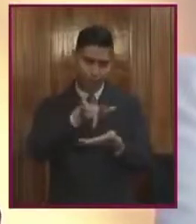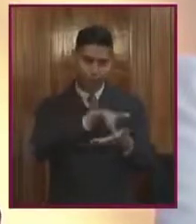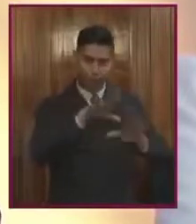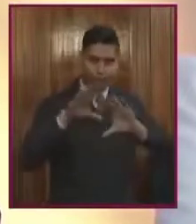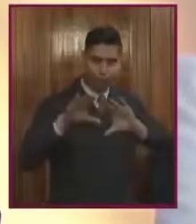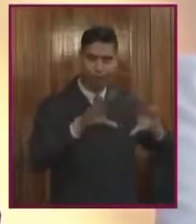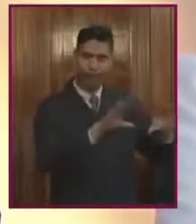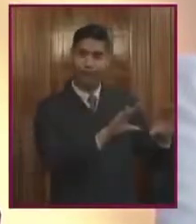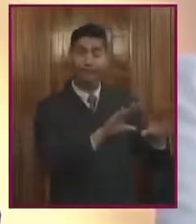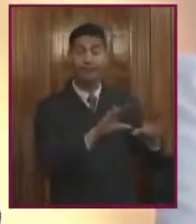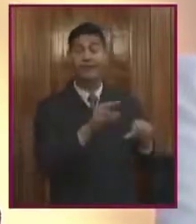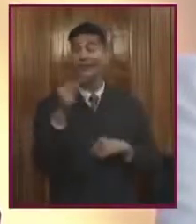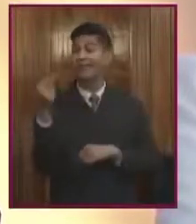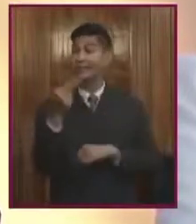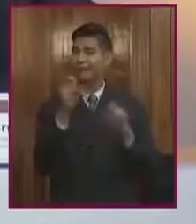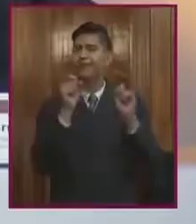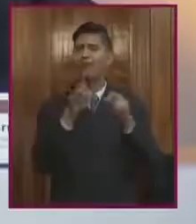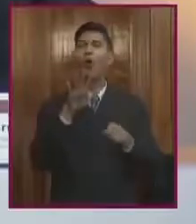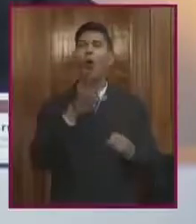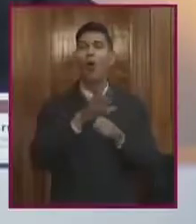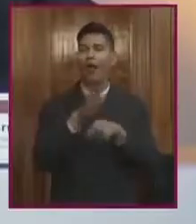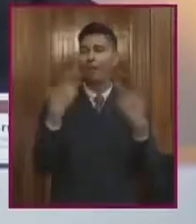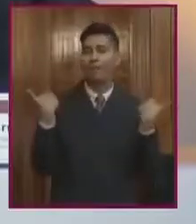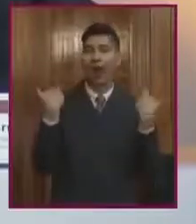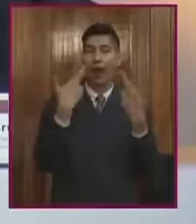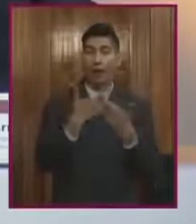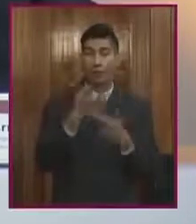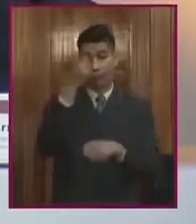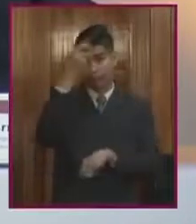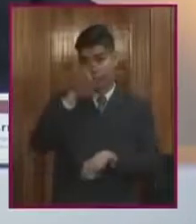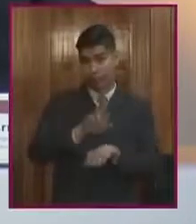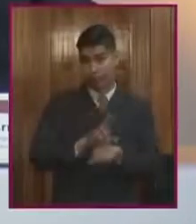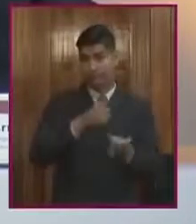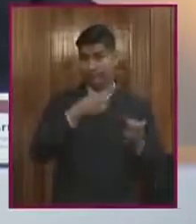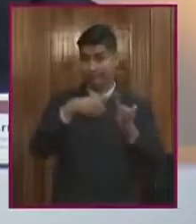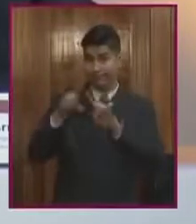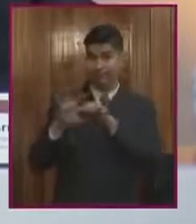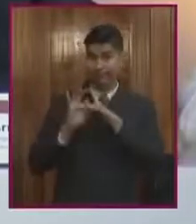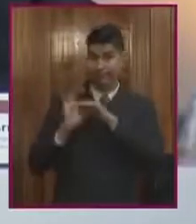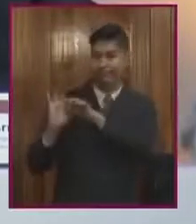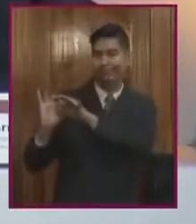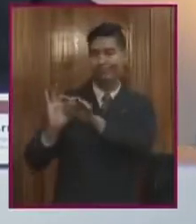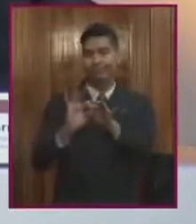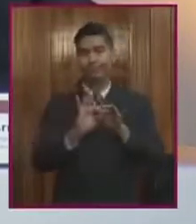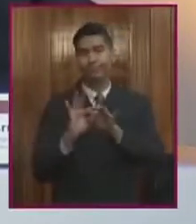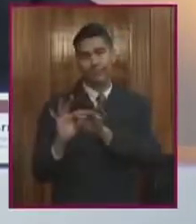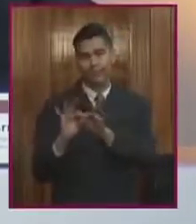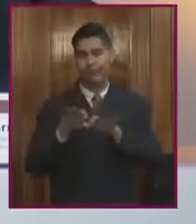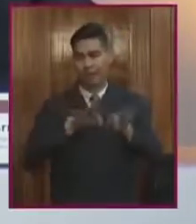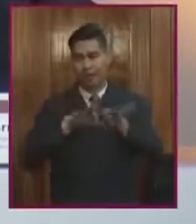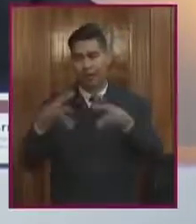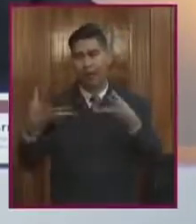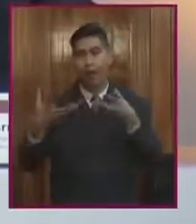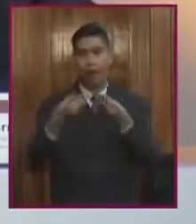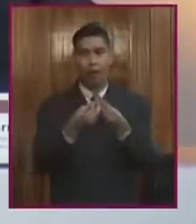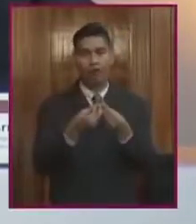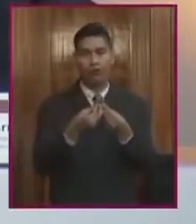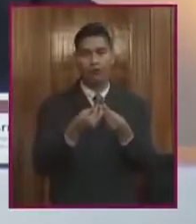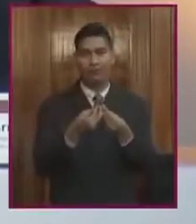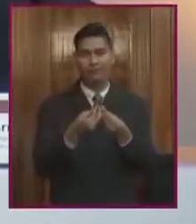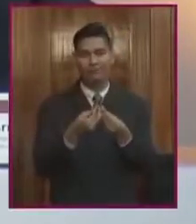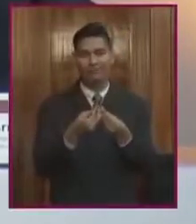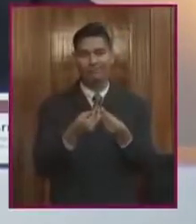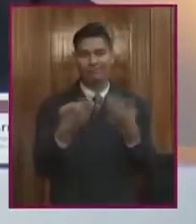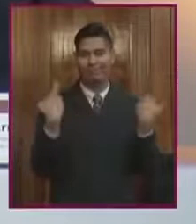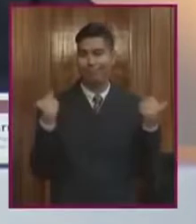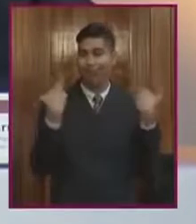trabajo entre docentes y directivos escolares, entre colectivos docentes y autoridades